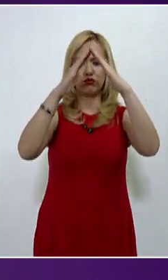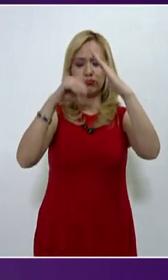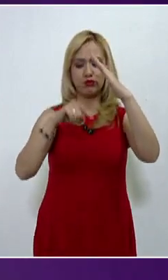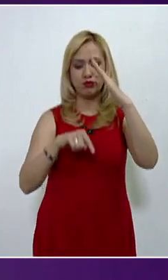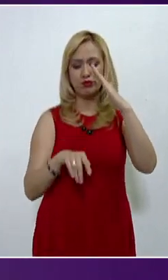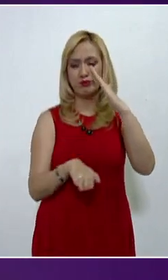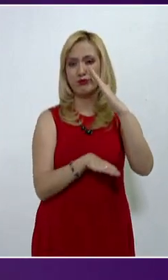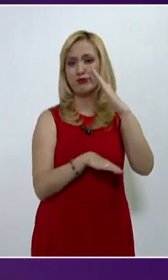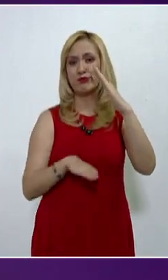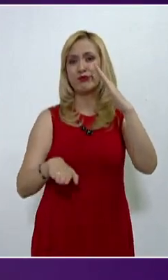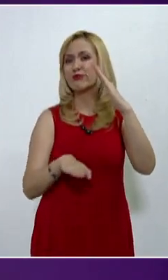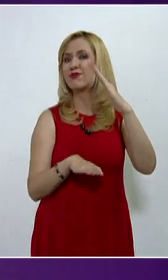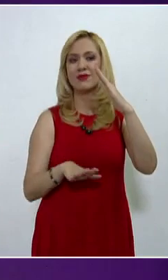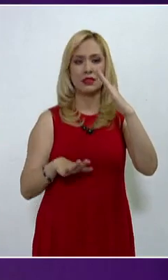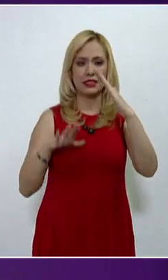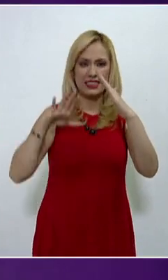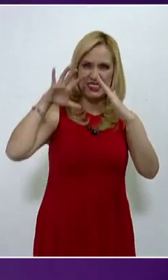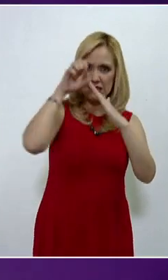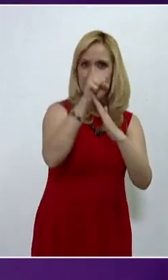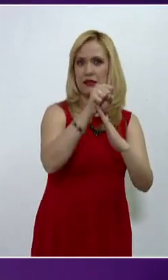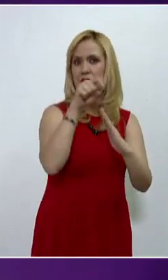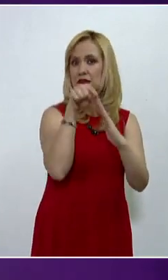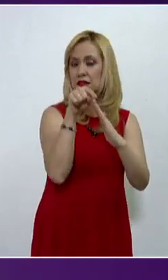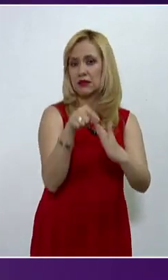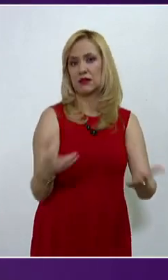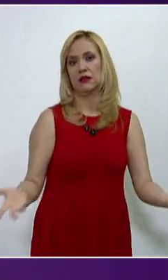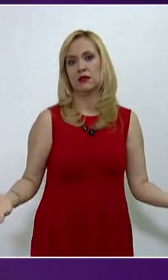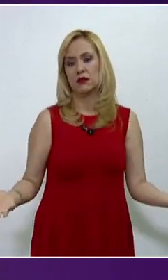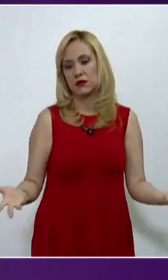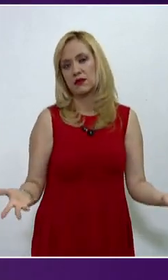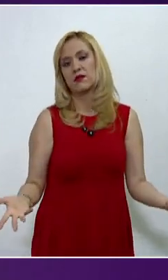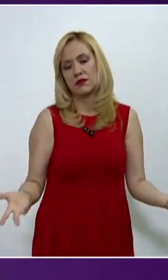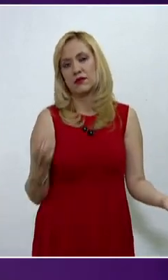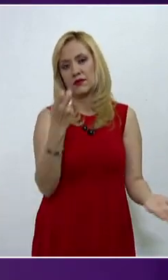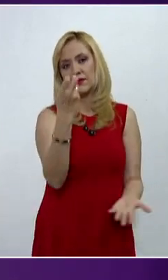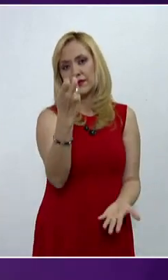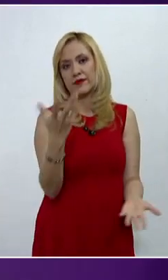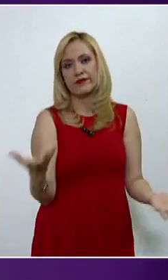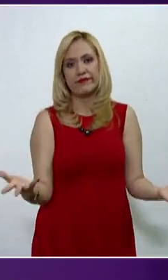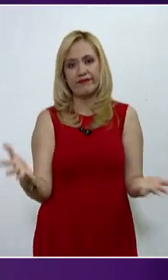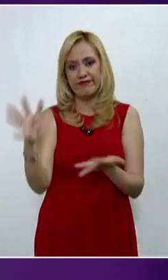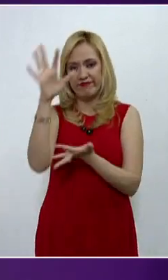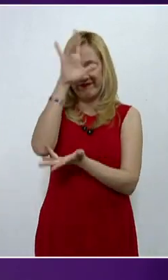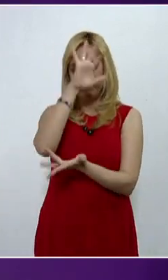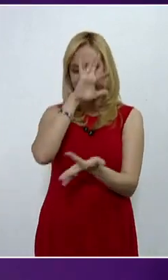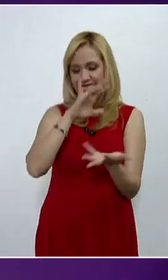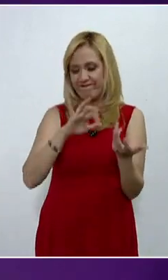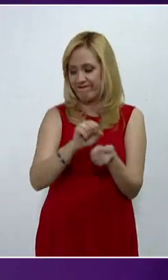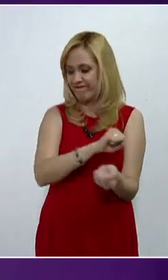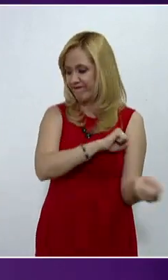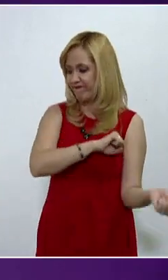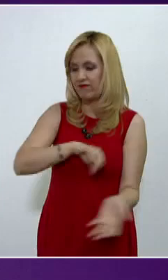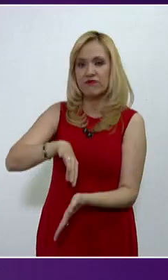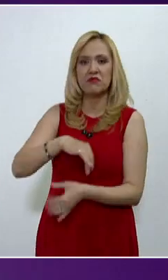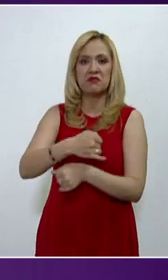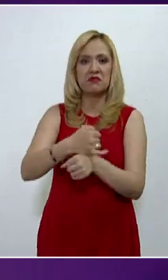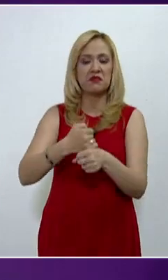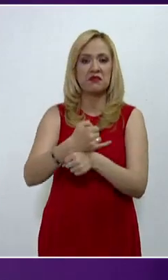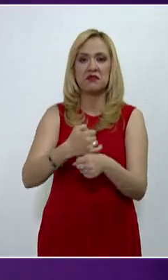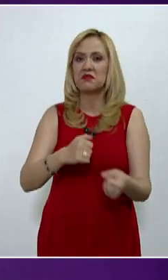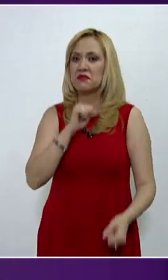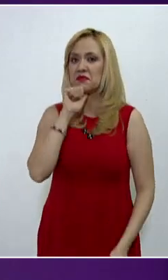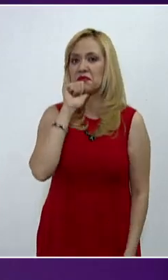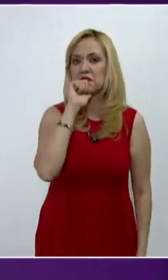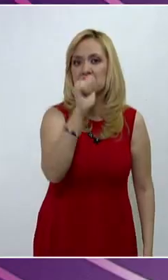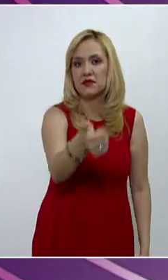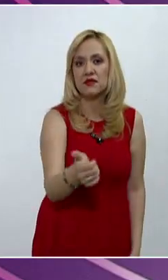delitos. Entonces, esta medida de oficiosidad en realidad sí está destruyendo la investigación compleja dentro de